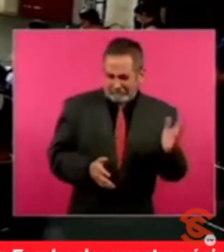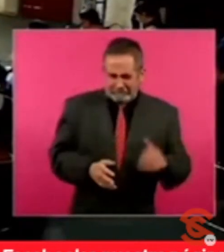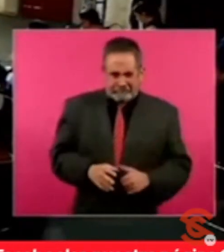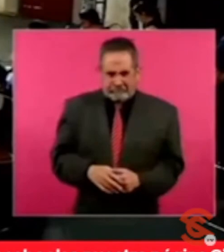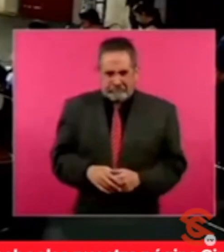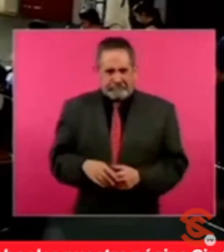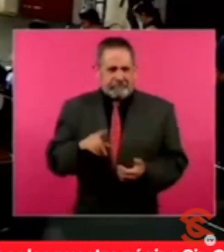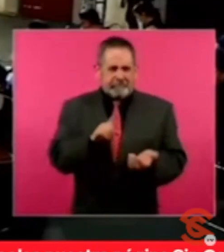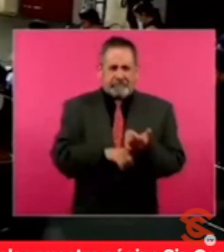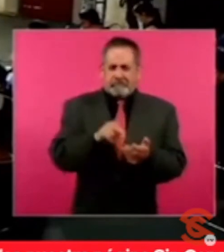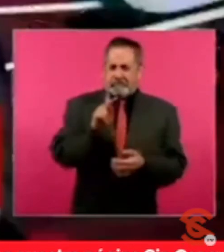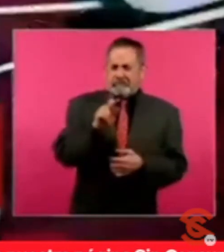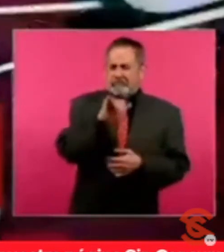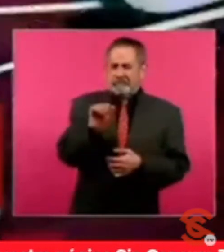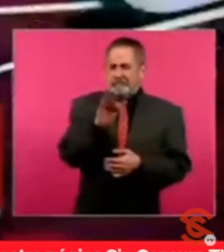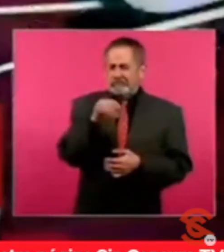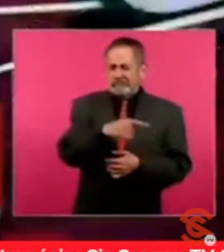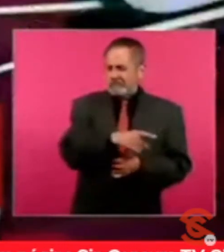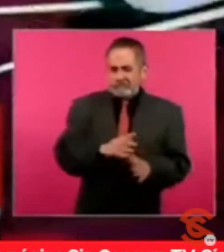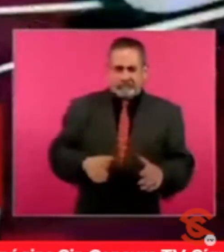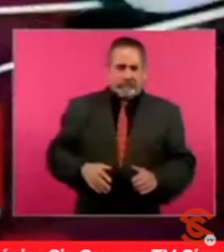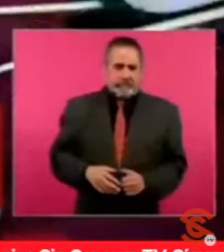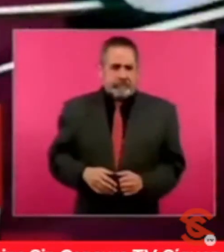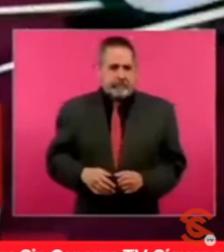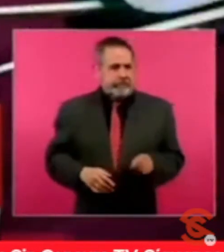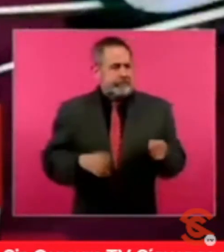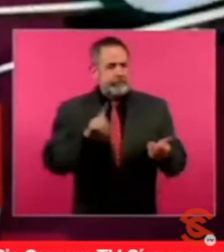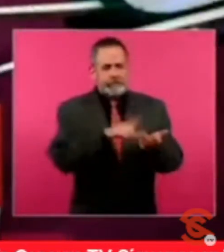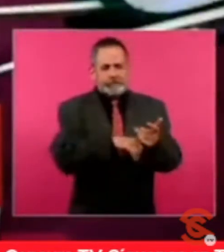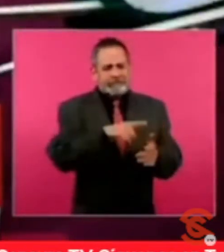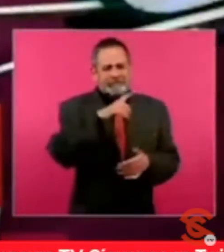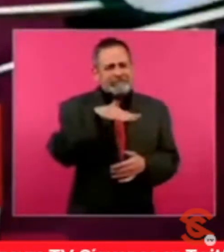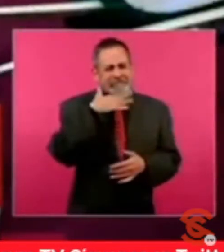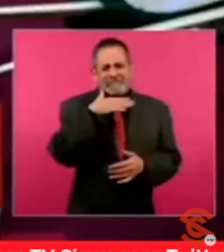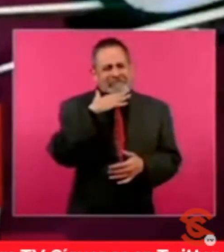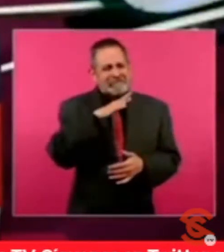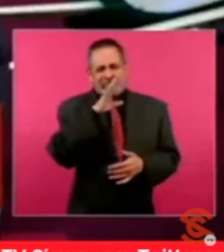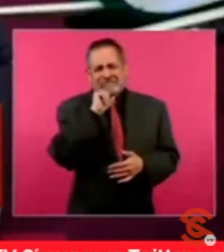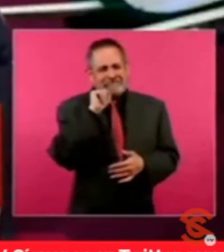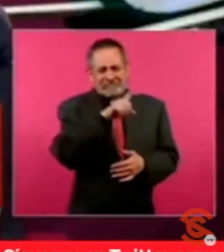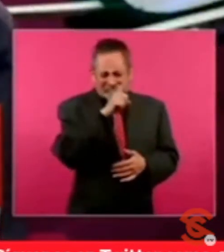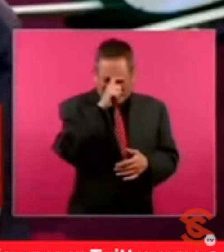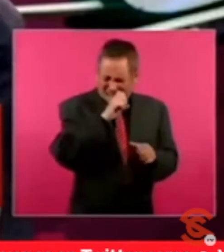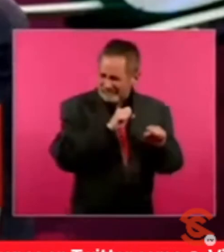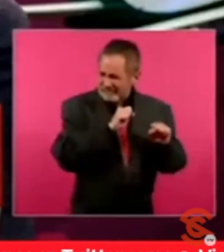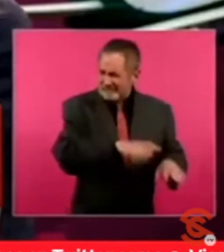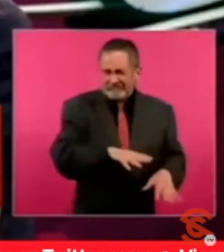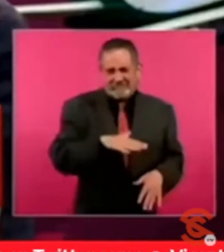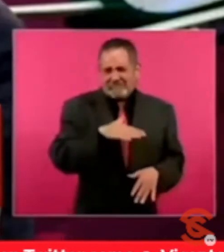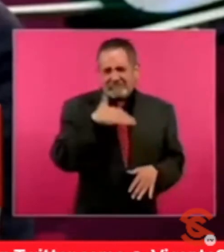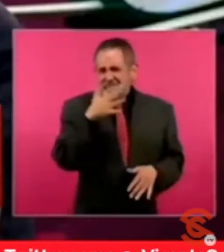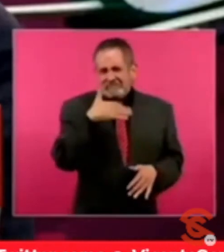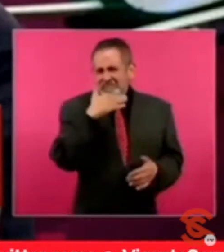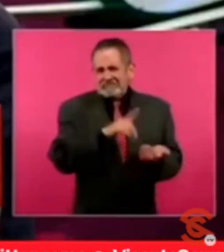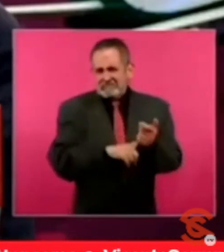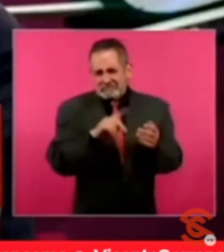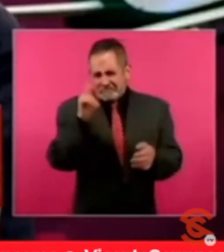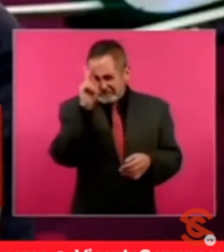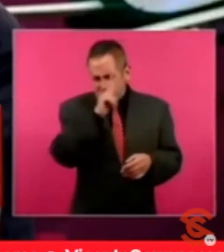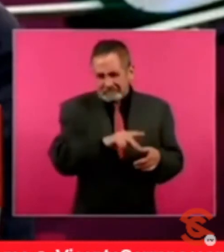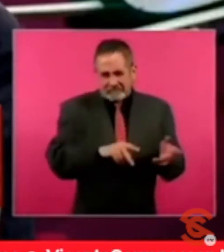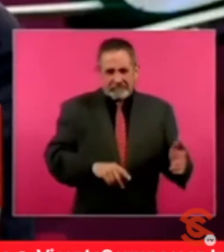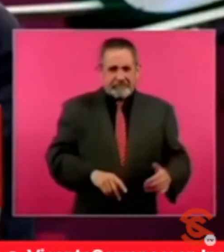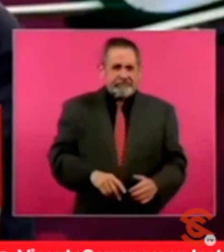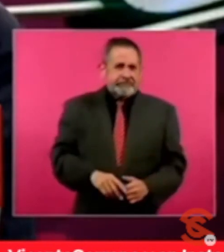el Poder Judicial, y muy echado a perder, muy